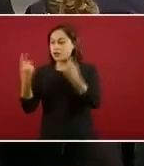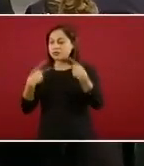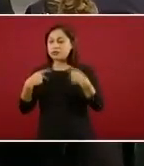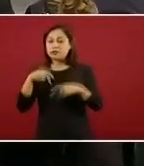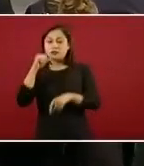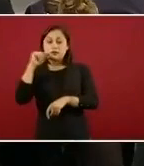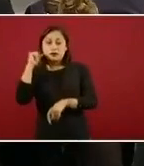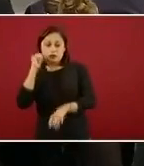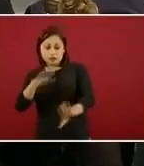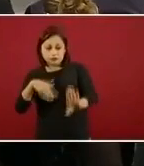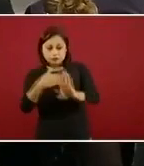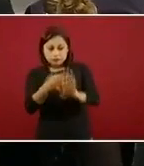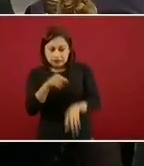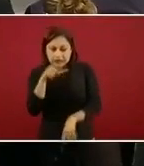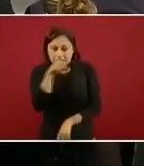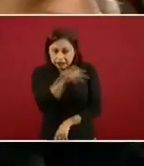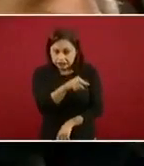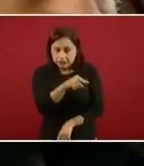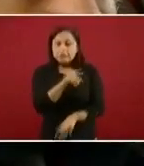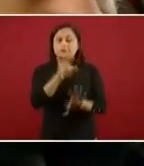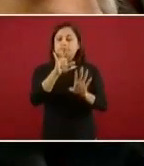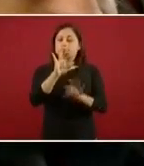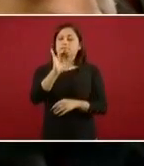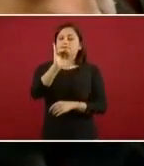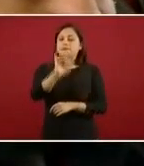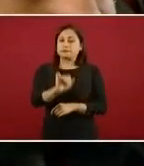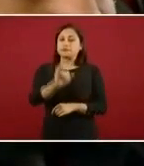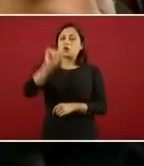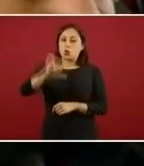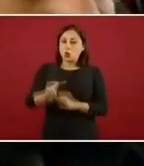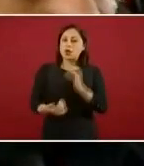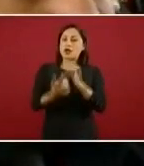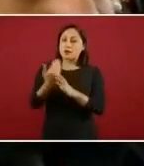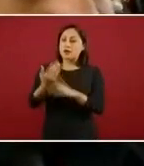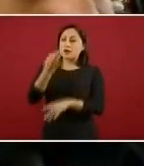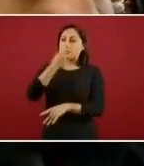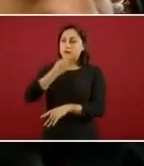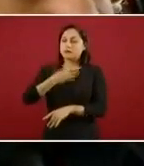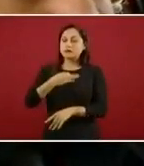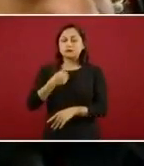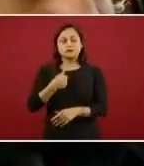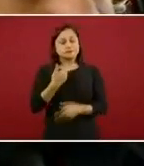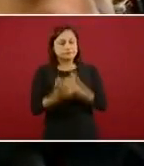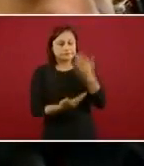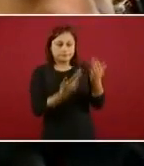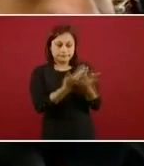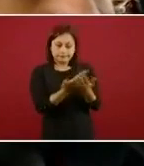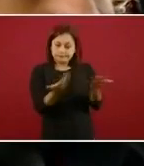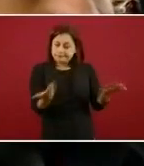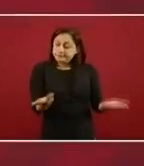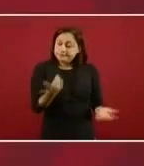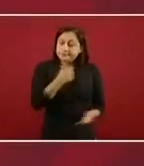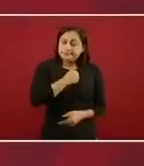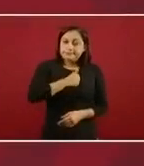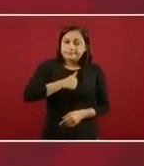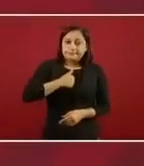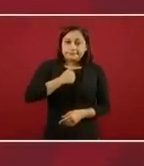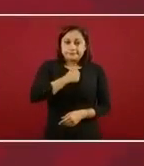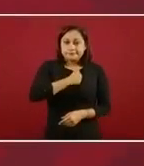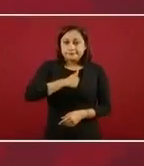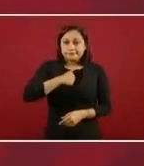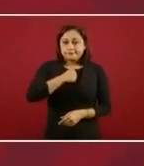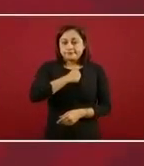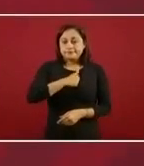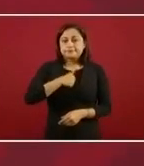ti y lamento mucho que esa